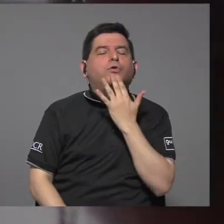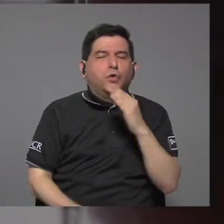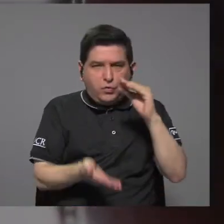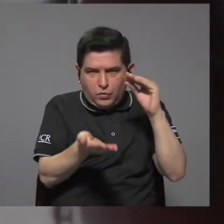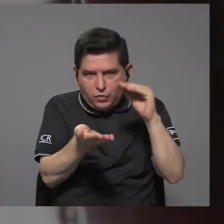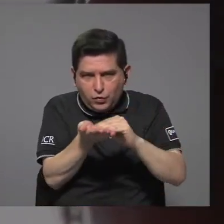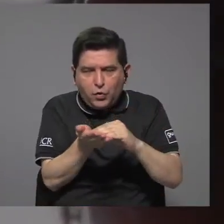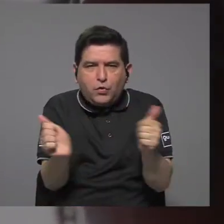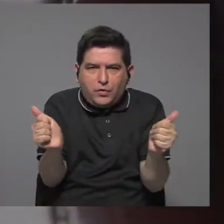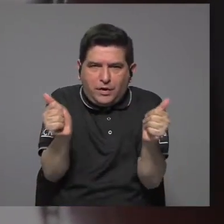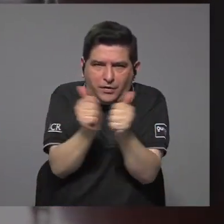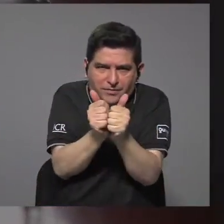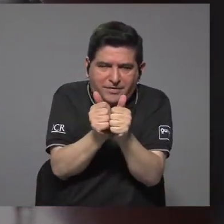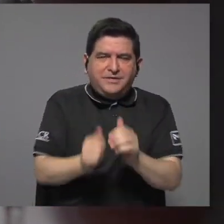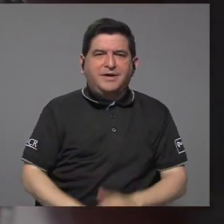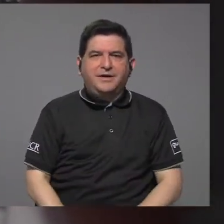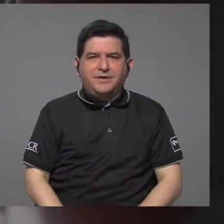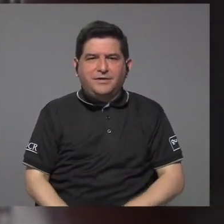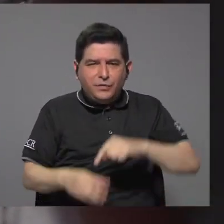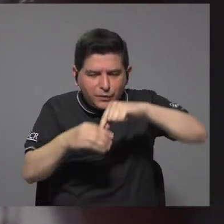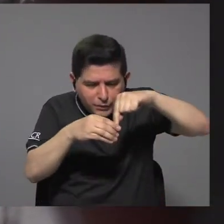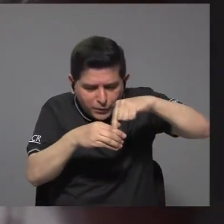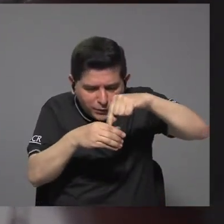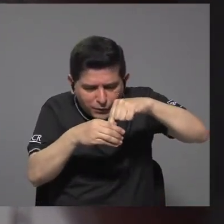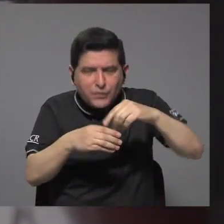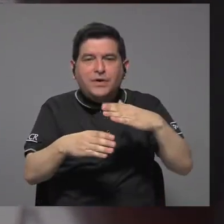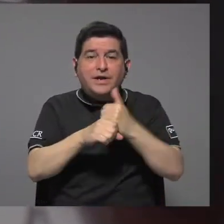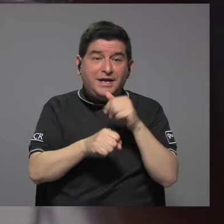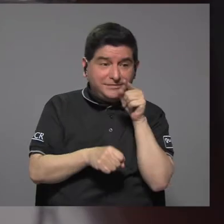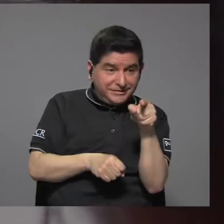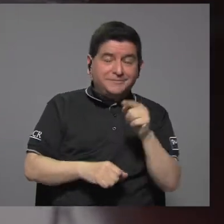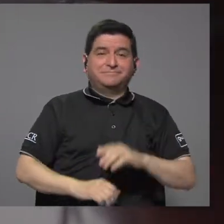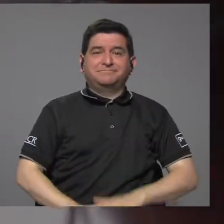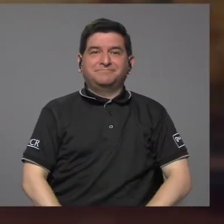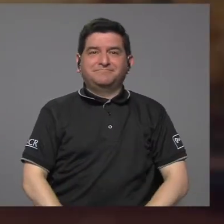color junto al otro lo mezclamos